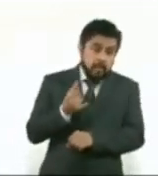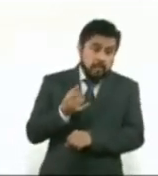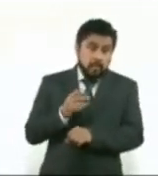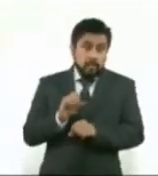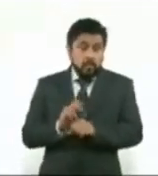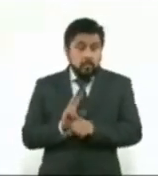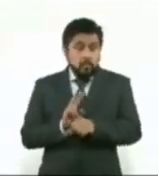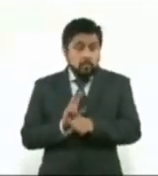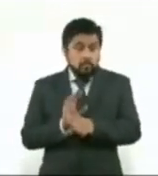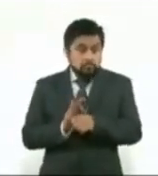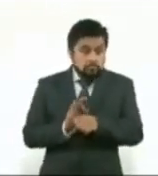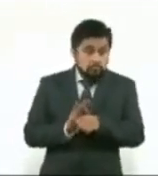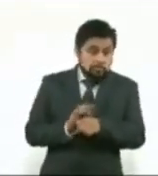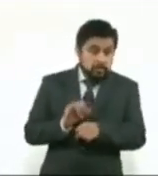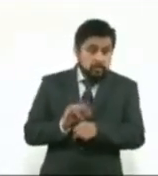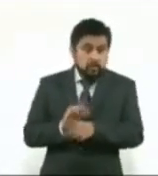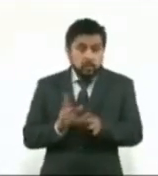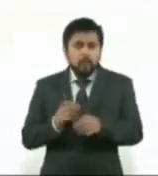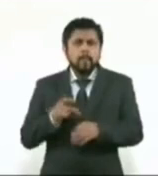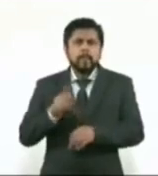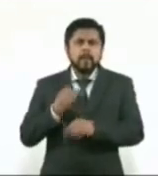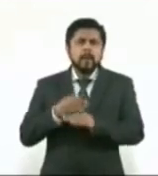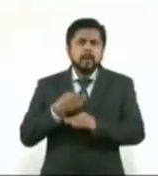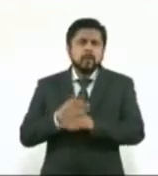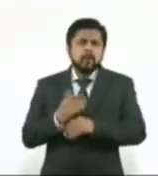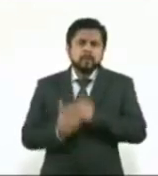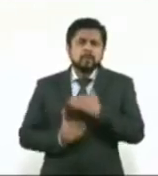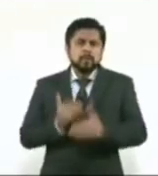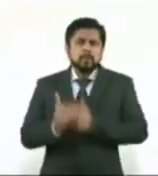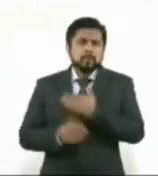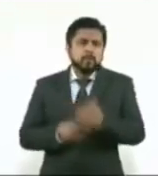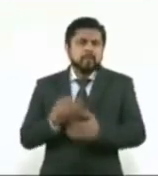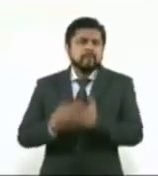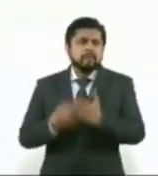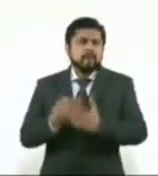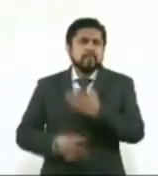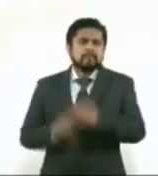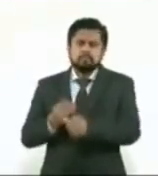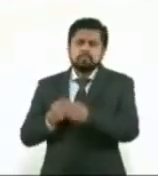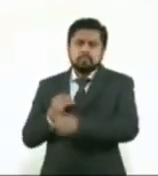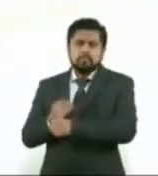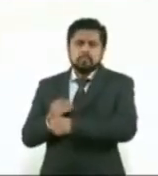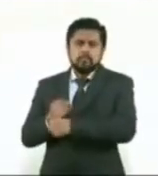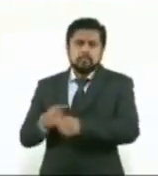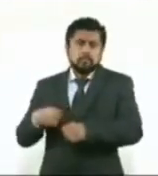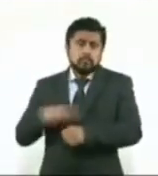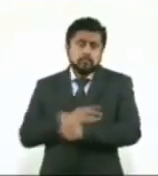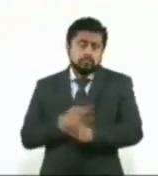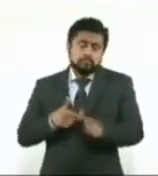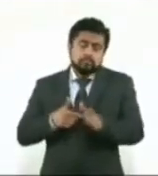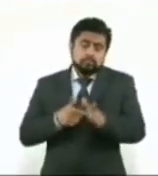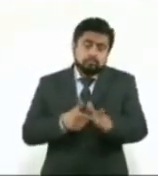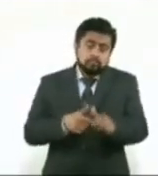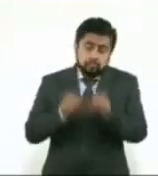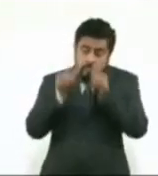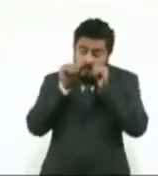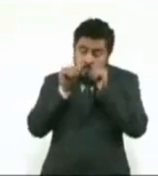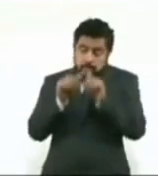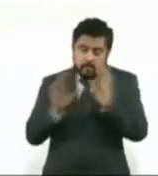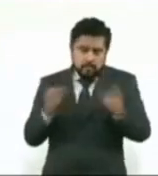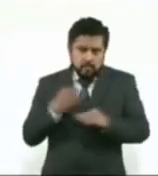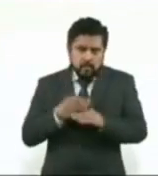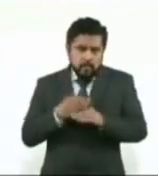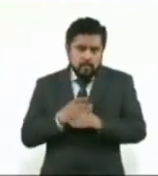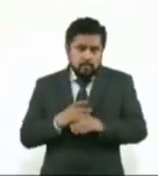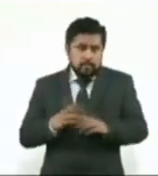esta variante. Pero todavía se está en este proceso y por lo pronto pues es nada más darle seguimiento y no pues tener gran